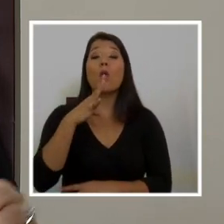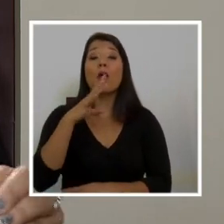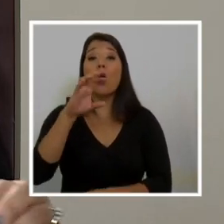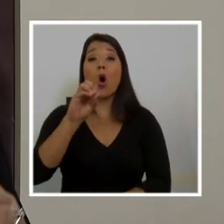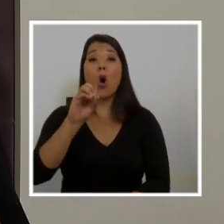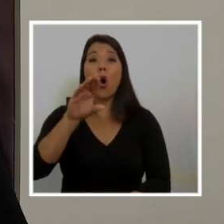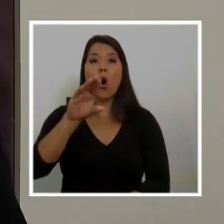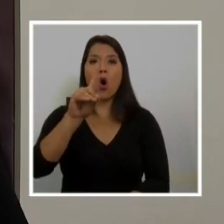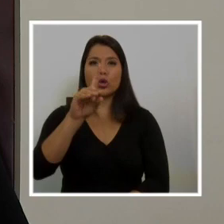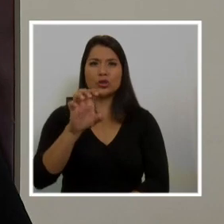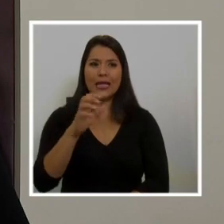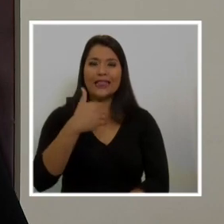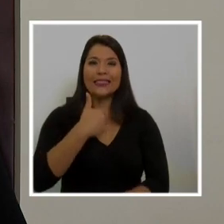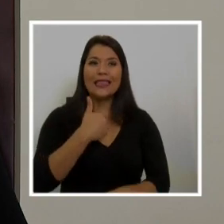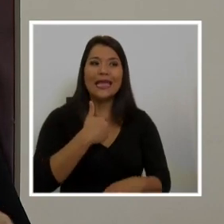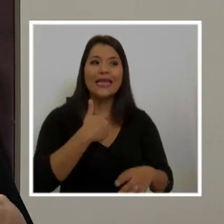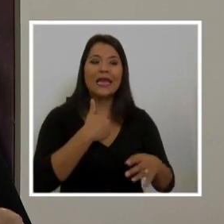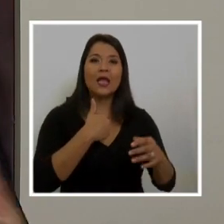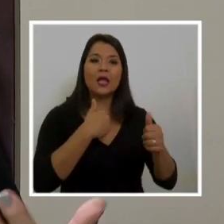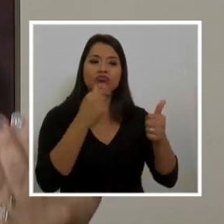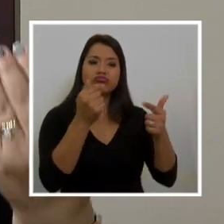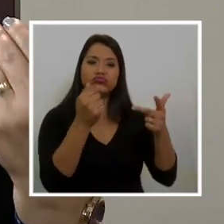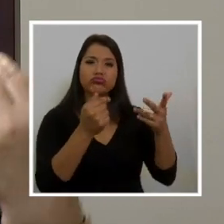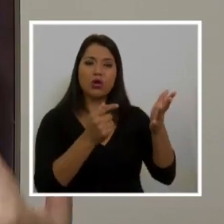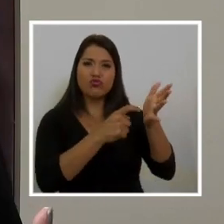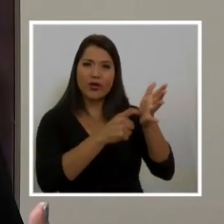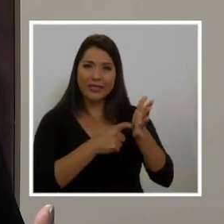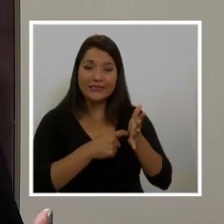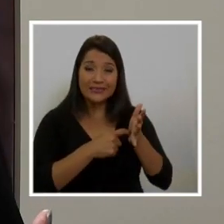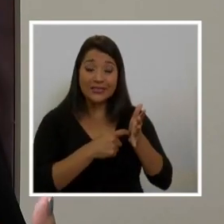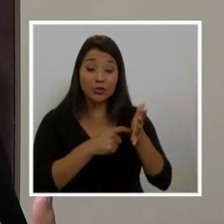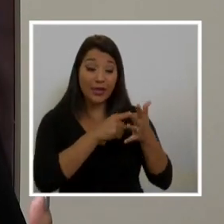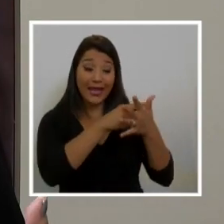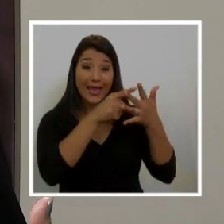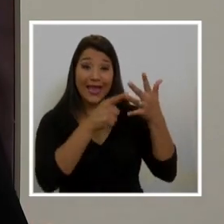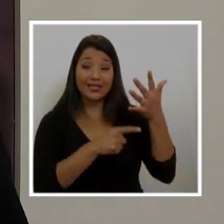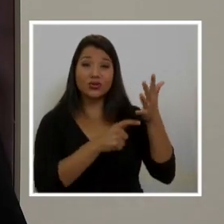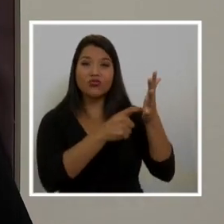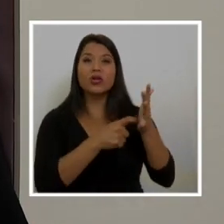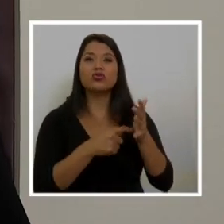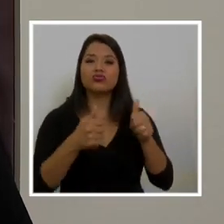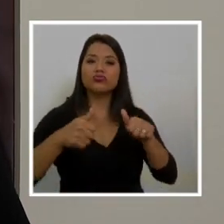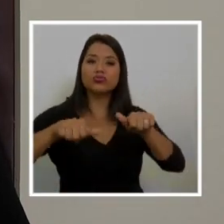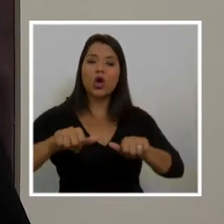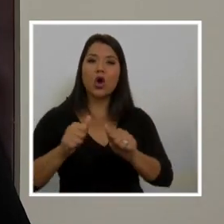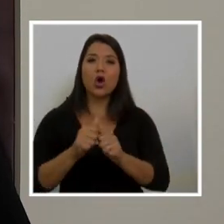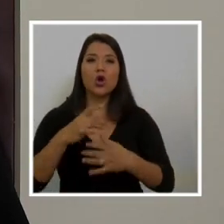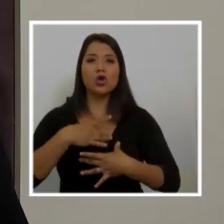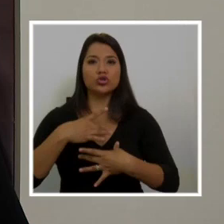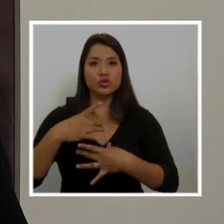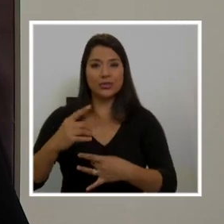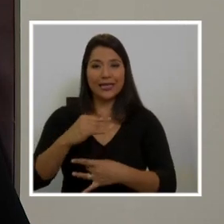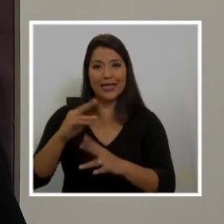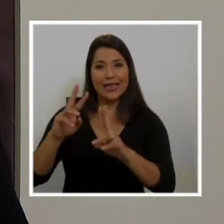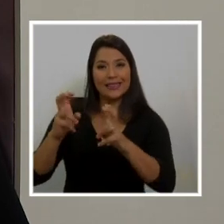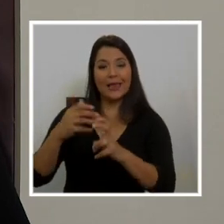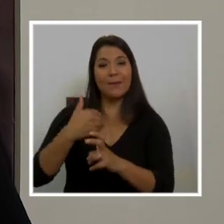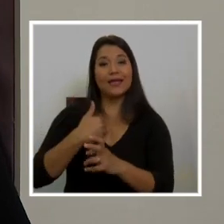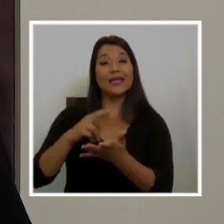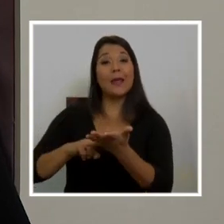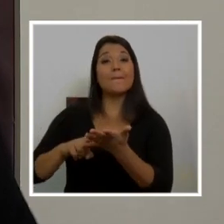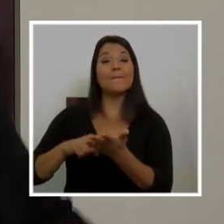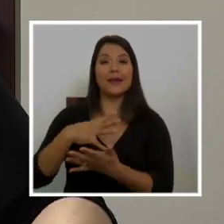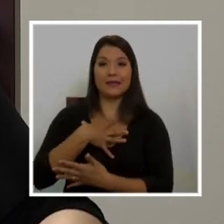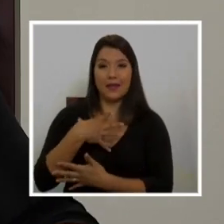OCDE tiene una serie de requisitos que coinciden con también los intereses y las agendas que Liberación Nacional